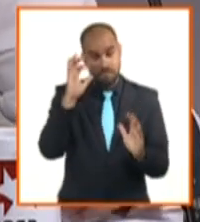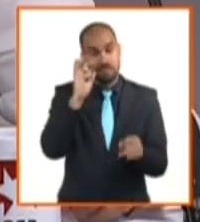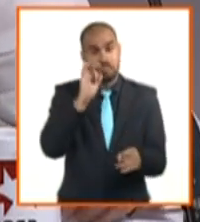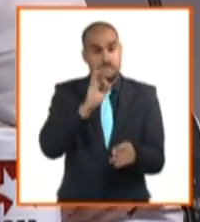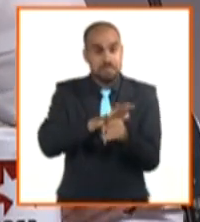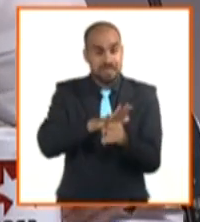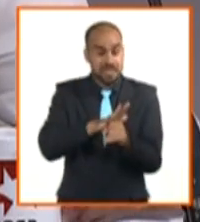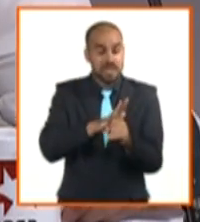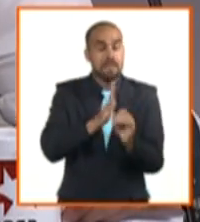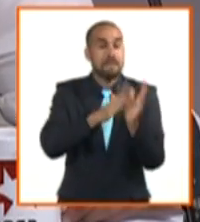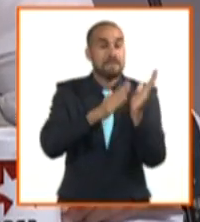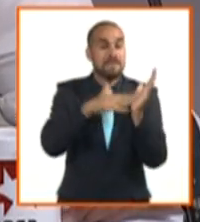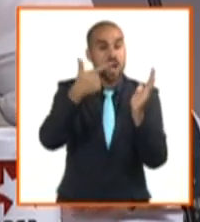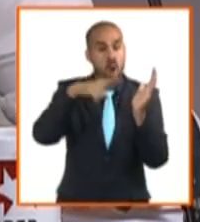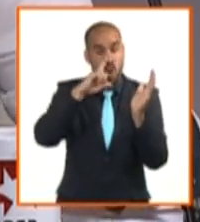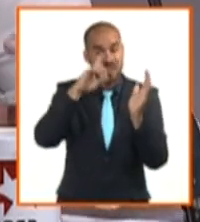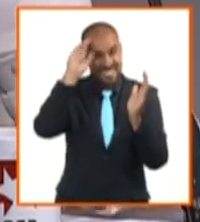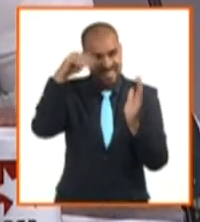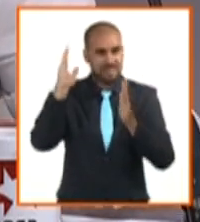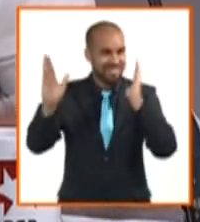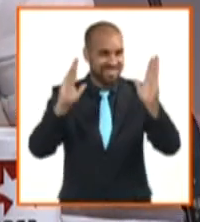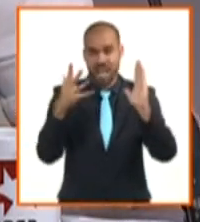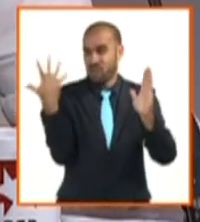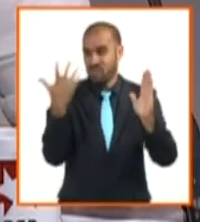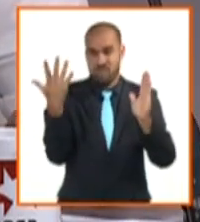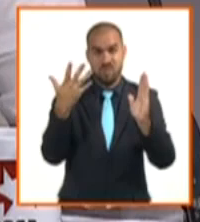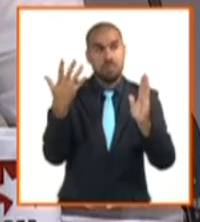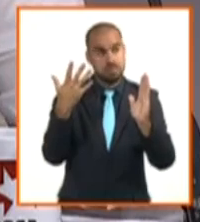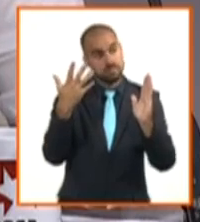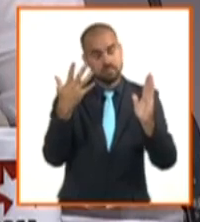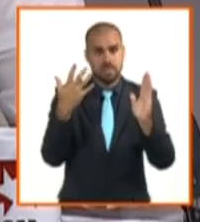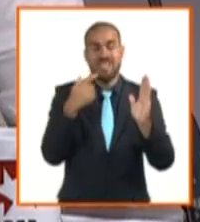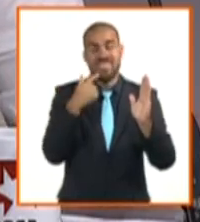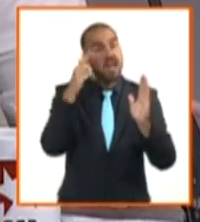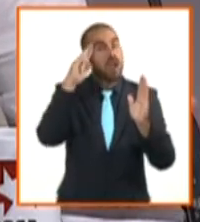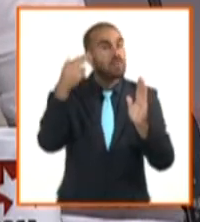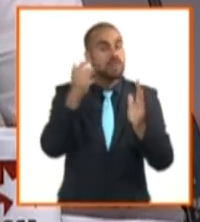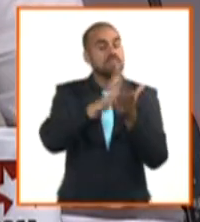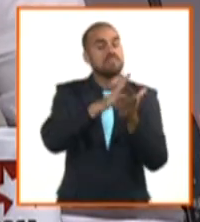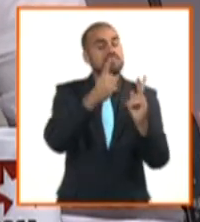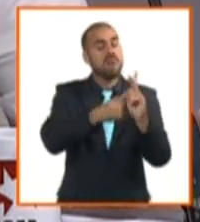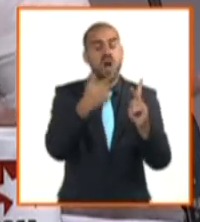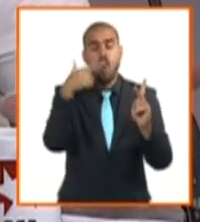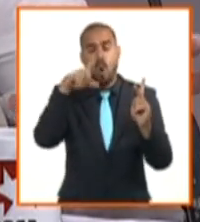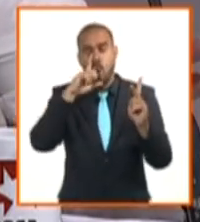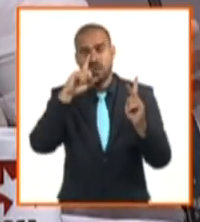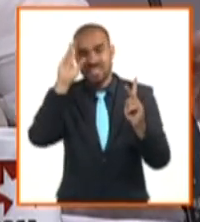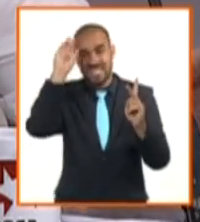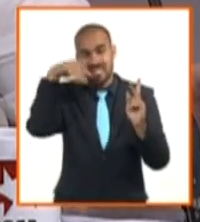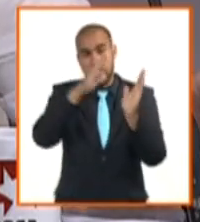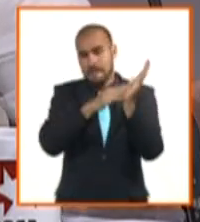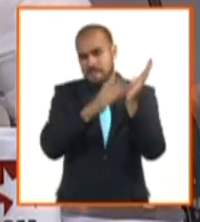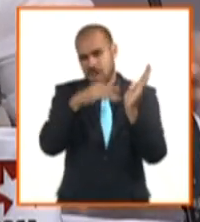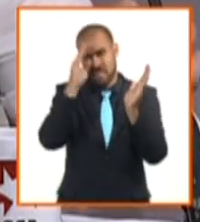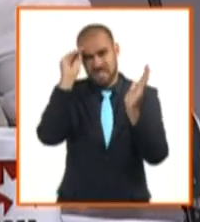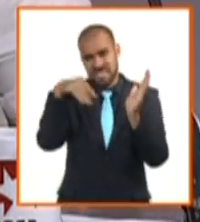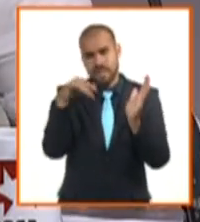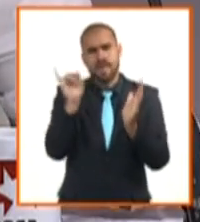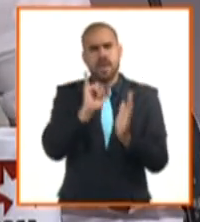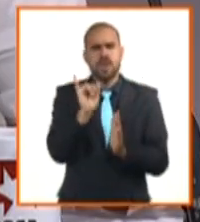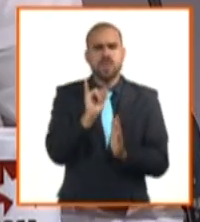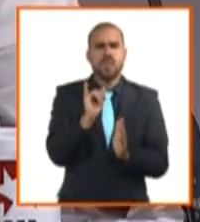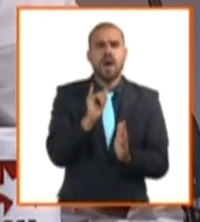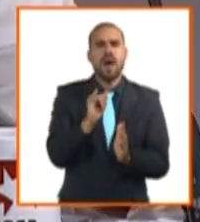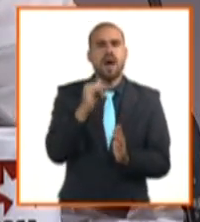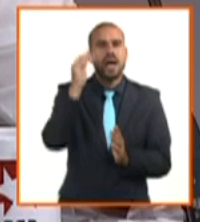inicio oficialmente de la temporada ciclónica pero hay que recordar que mayo y junio son meses en primer lugar ya de transición del período poco lluvioso